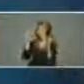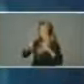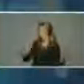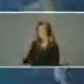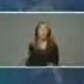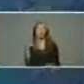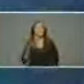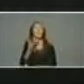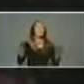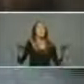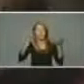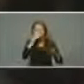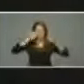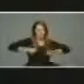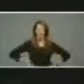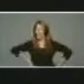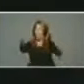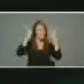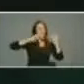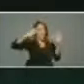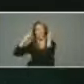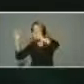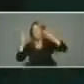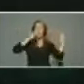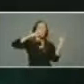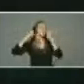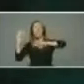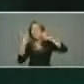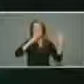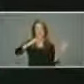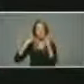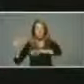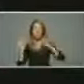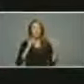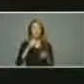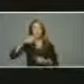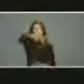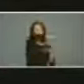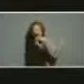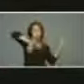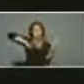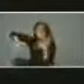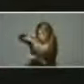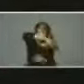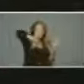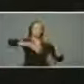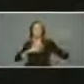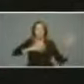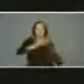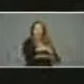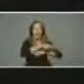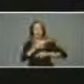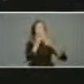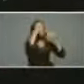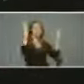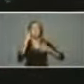colario también lo importante es pasarlo bieny media vuelta o la vuelta entera